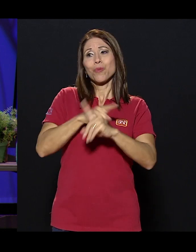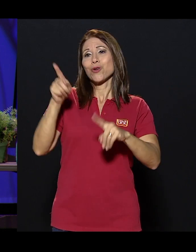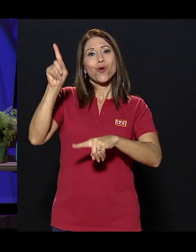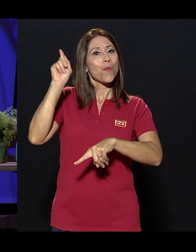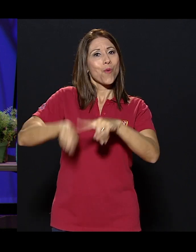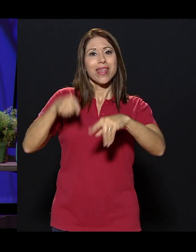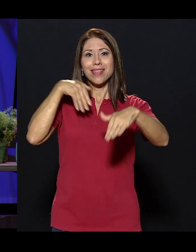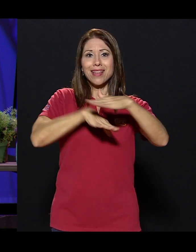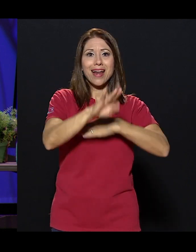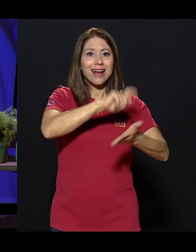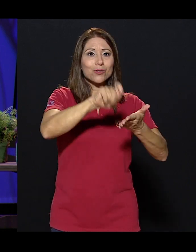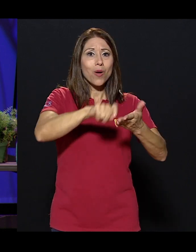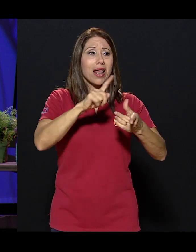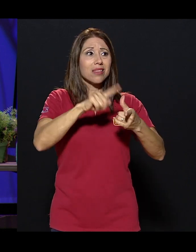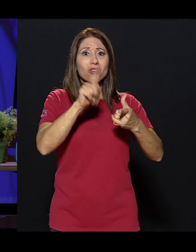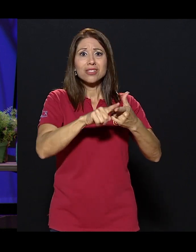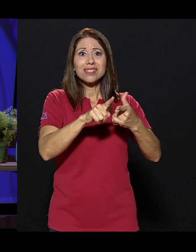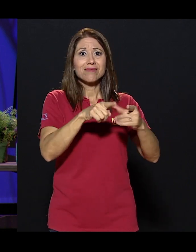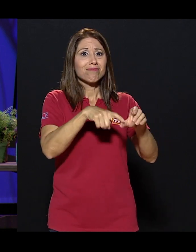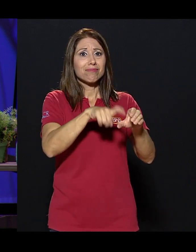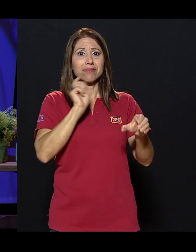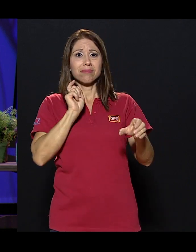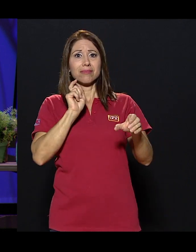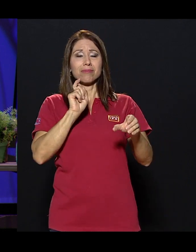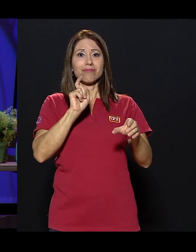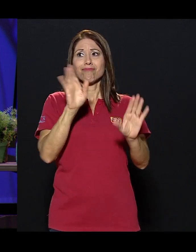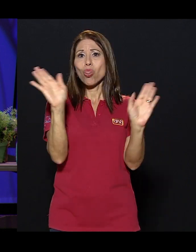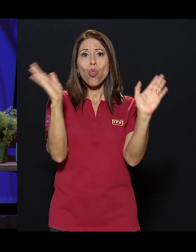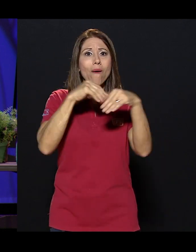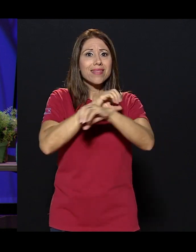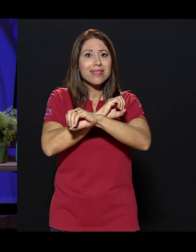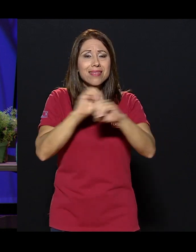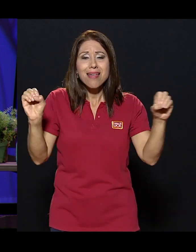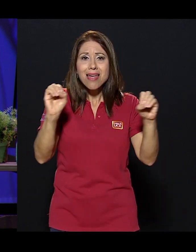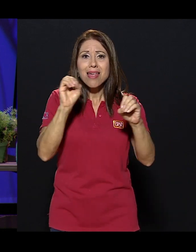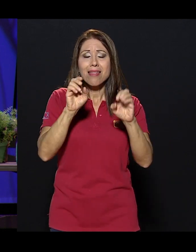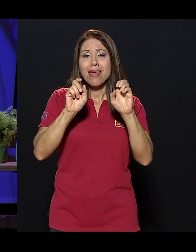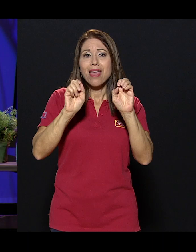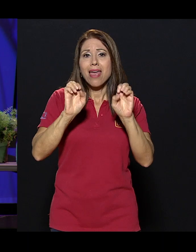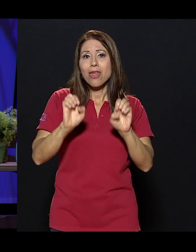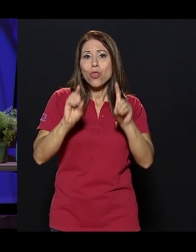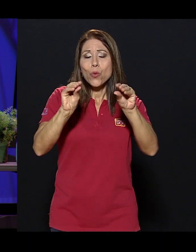la sacaron de la escuela y olvídese de educación inclusiva. Y la vida de mi hermana fue